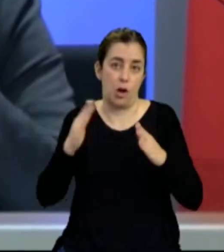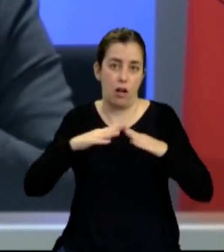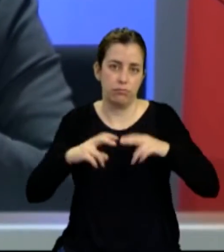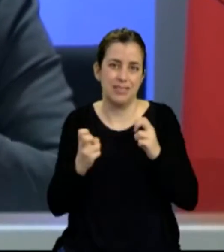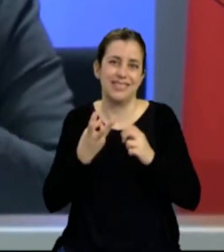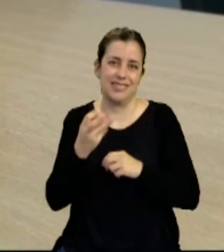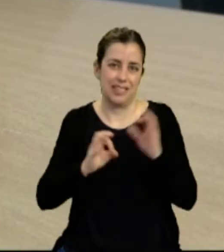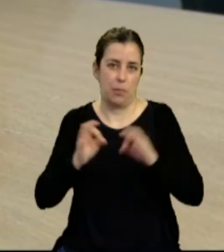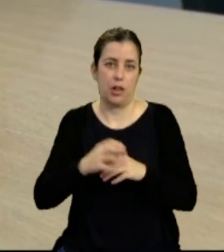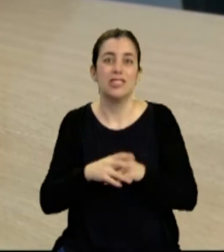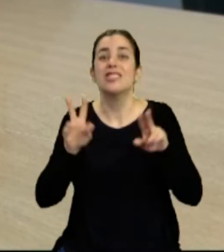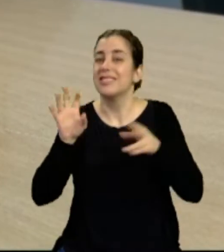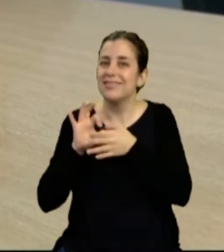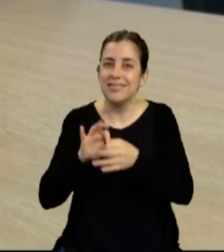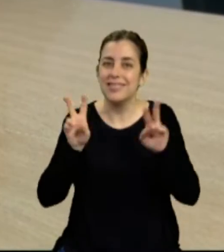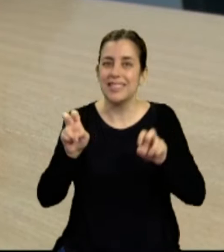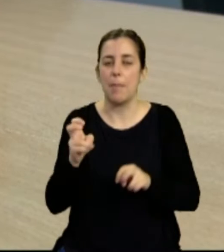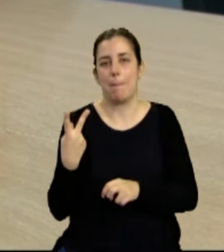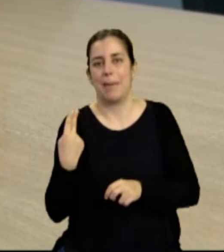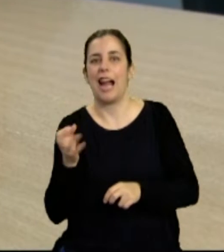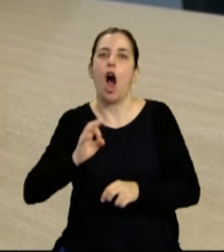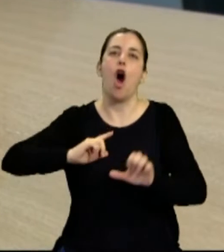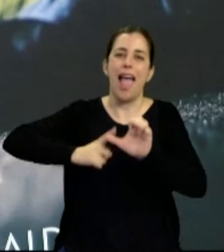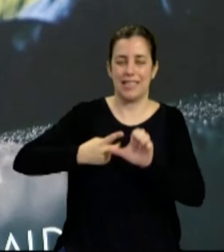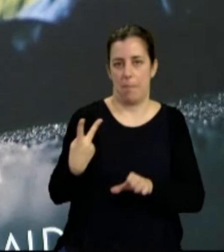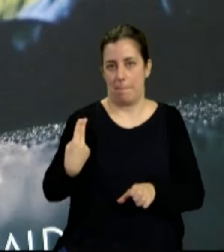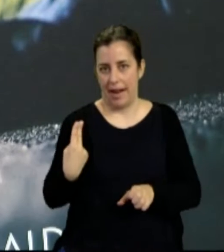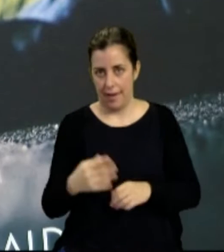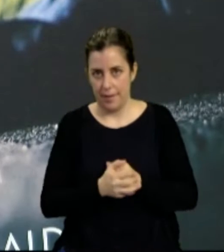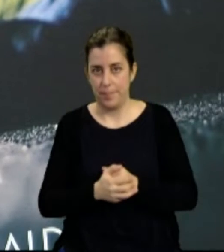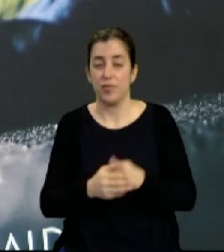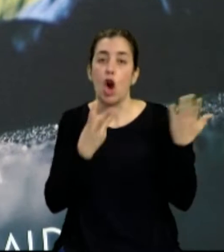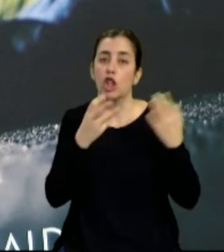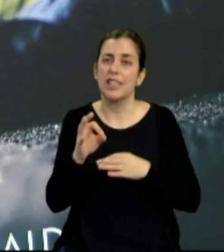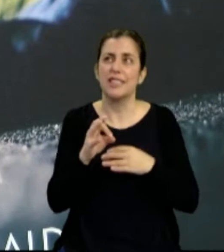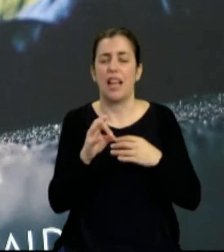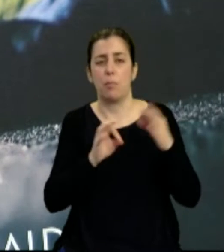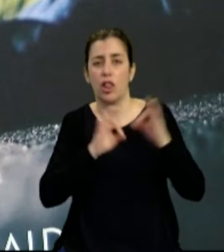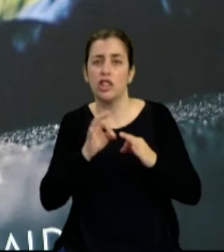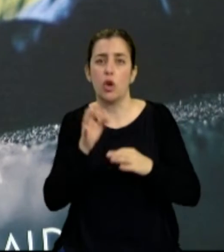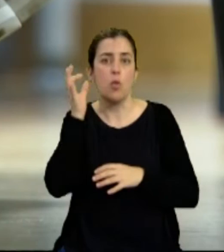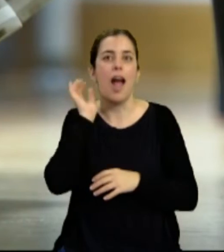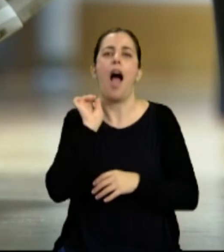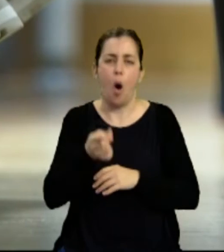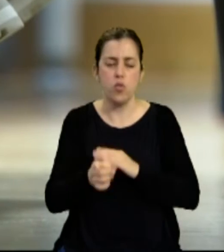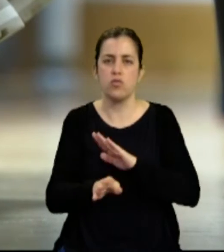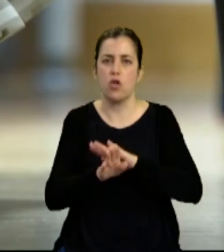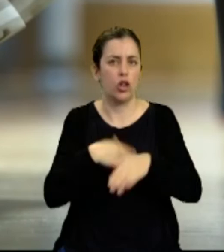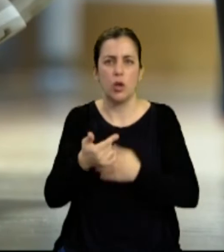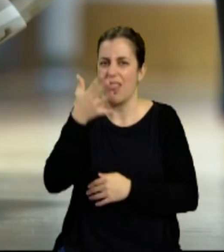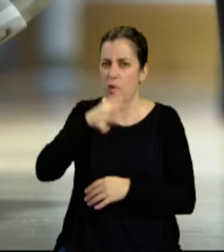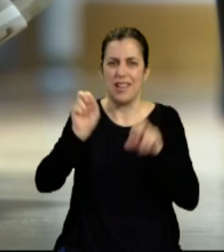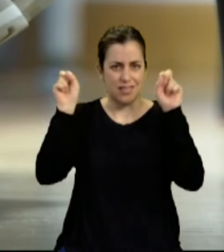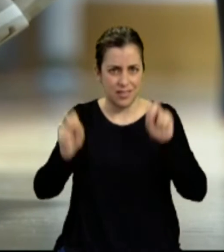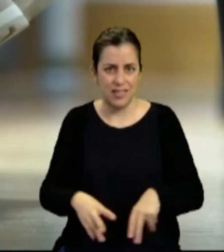relaciones de pareja o expareja. El 80% de las mujeres sigue sin denunciar. Unas mujeres, las víctimas de la violencia machista, que